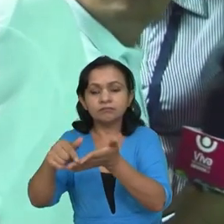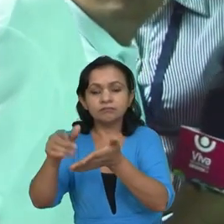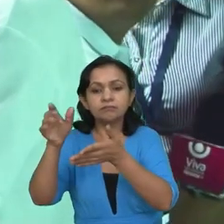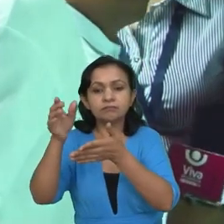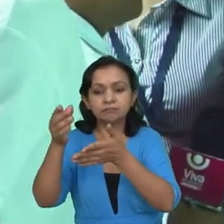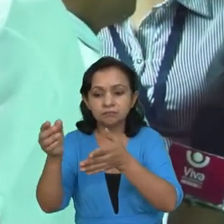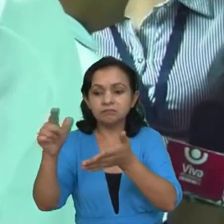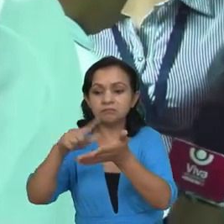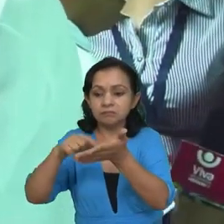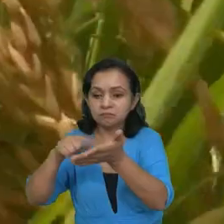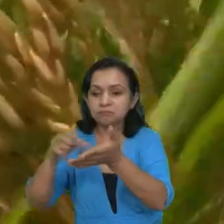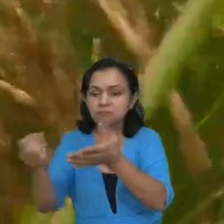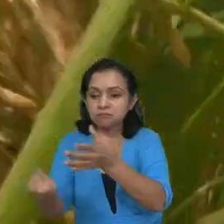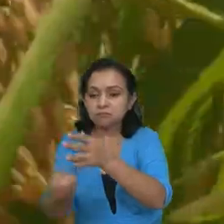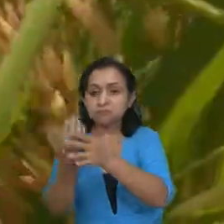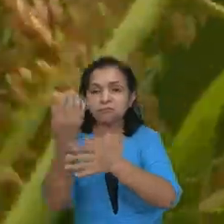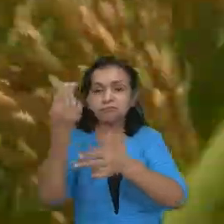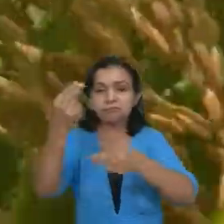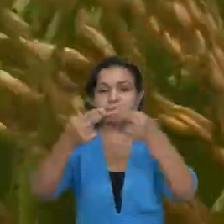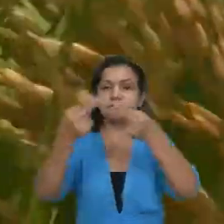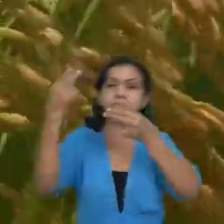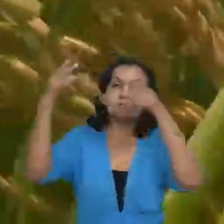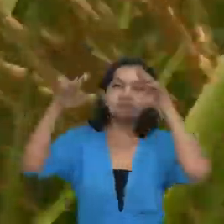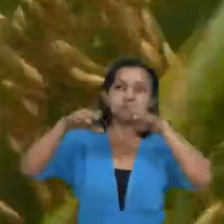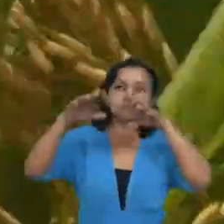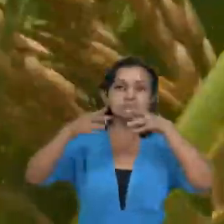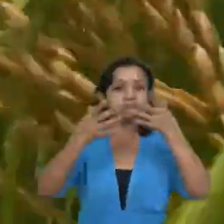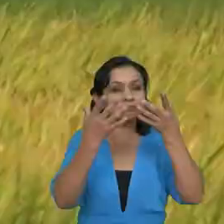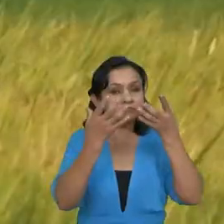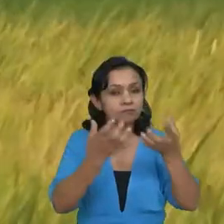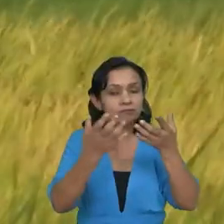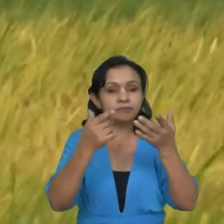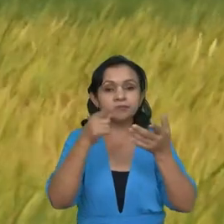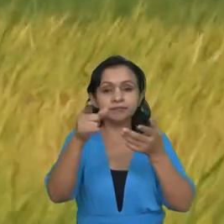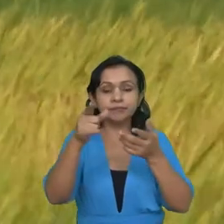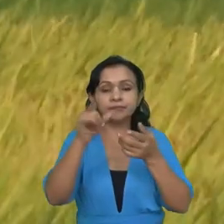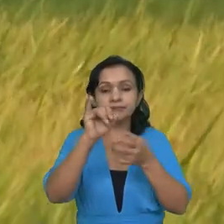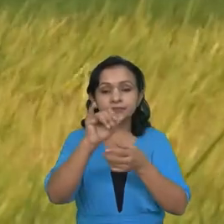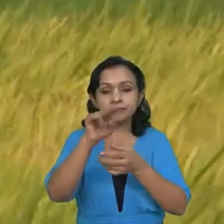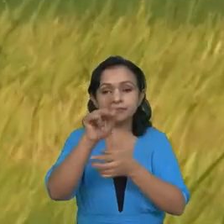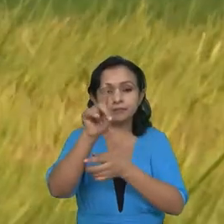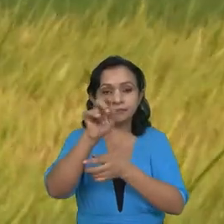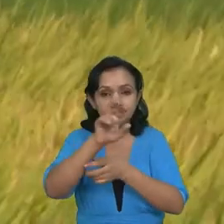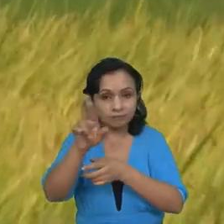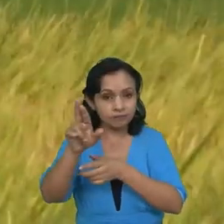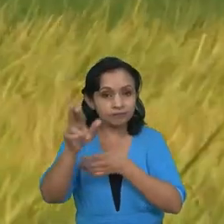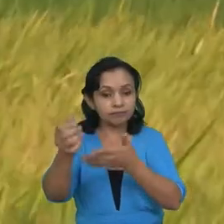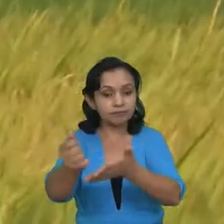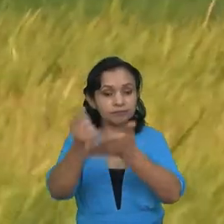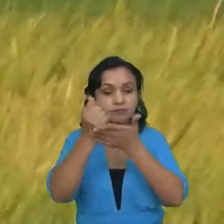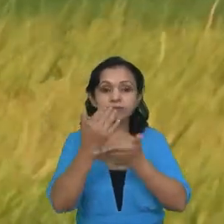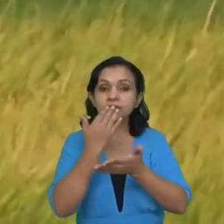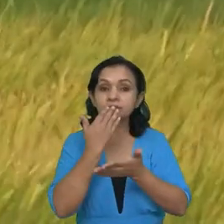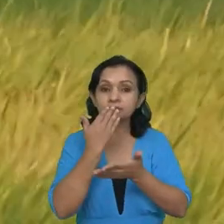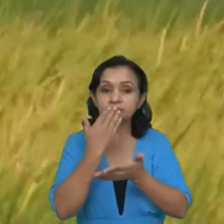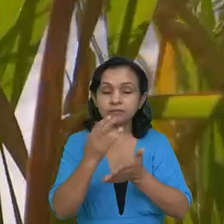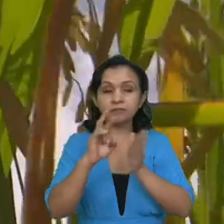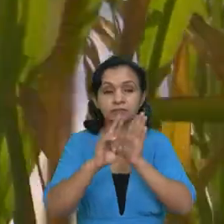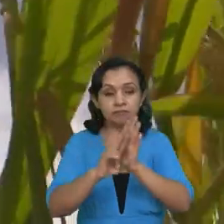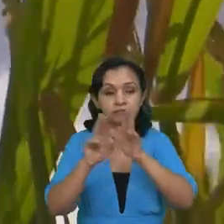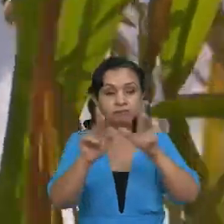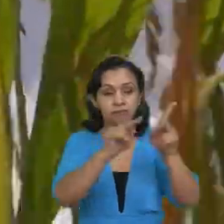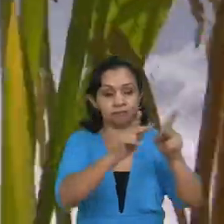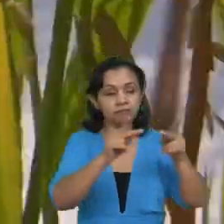cultivo de arroz a través de datos meteorológicos proporcionados por el ineter lo que trajo muy buenos resultados a los